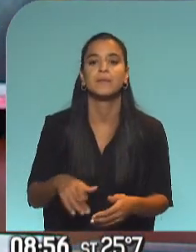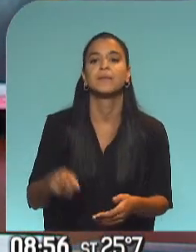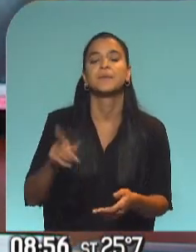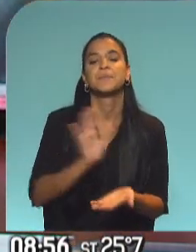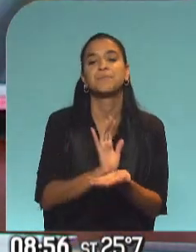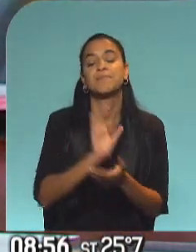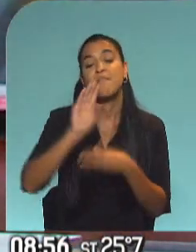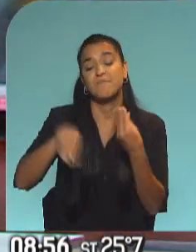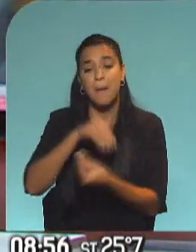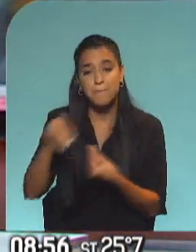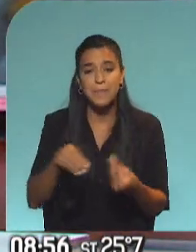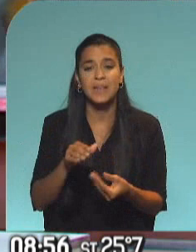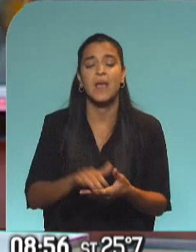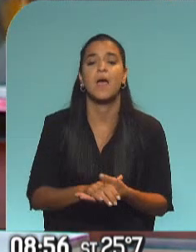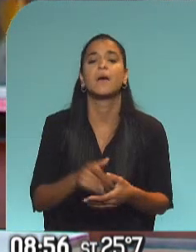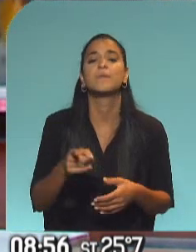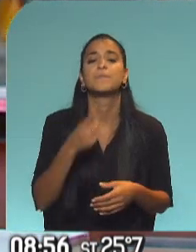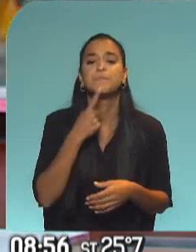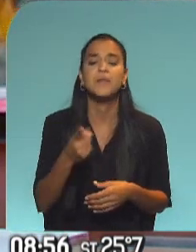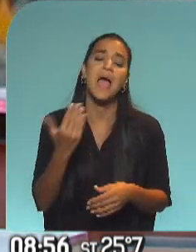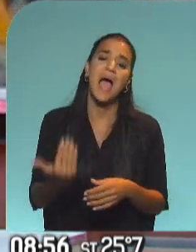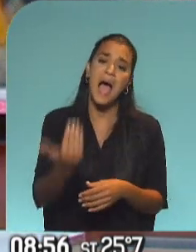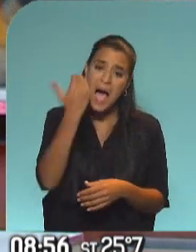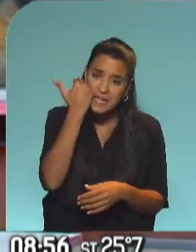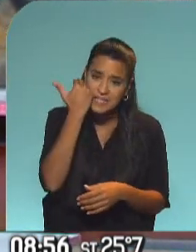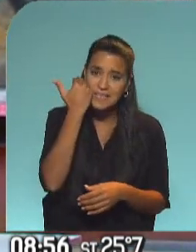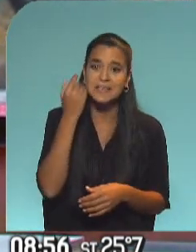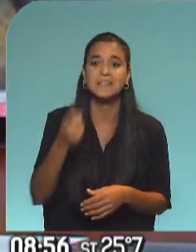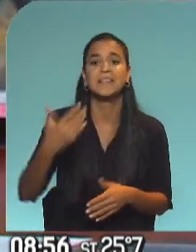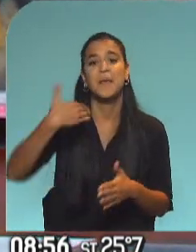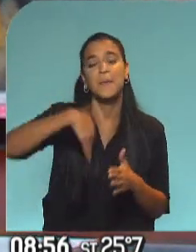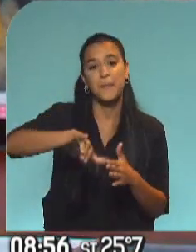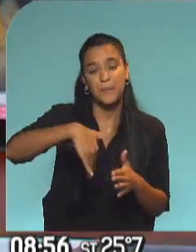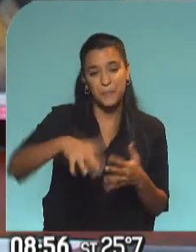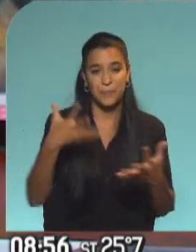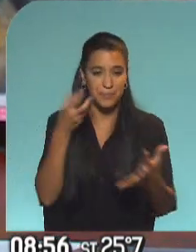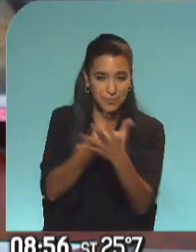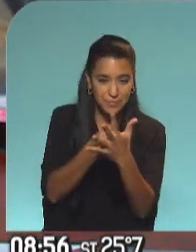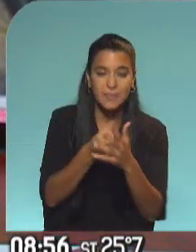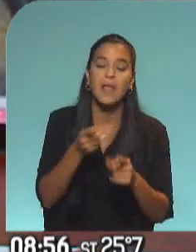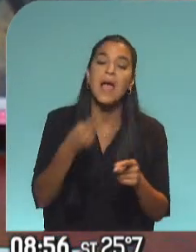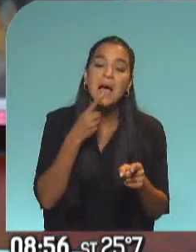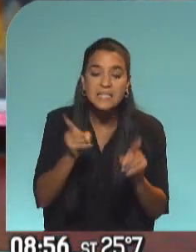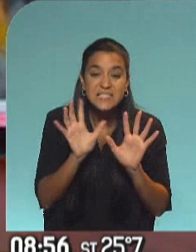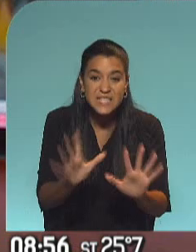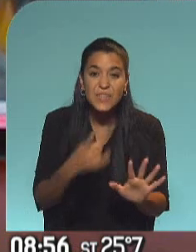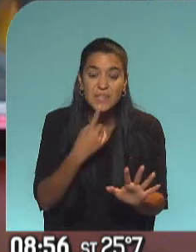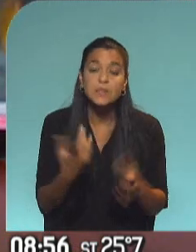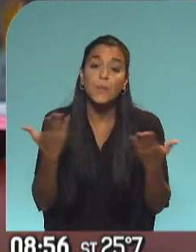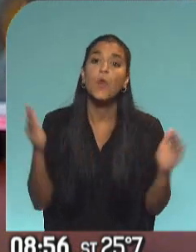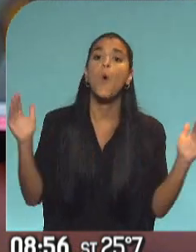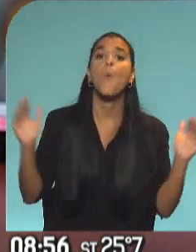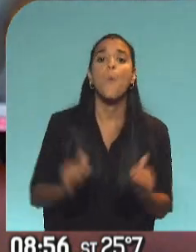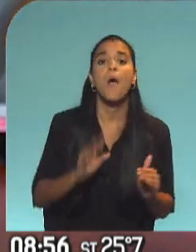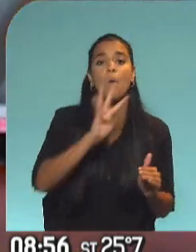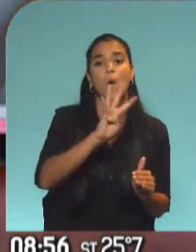familiares en realidad de víctimas de accidentes viales de siniestros viales esa es la palabra que utilizamos nos redujeron un